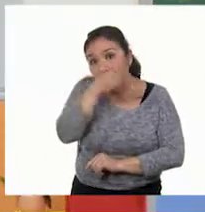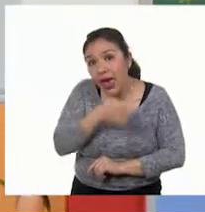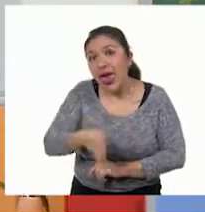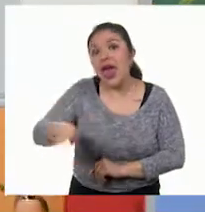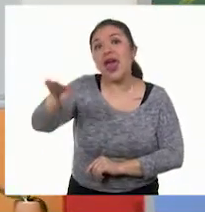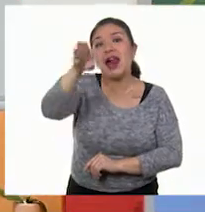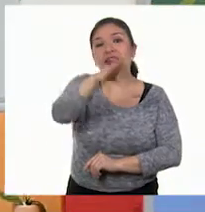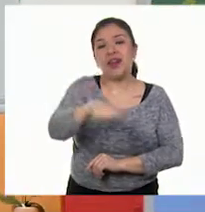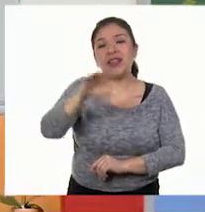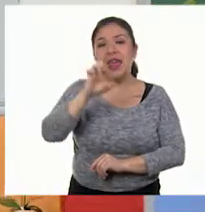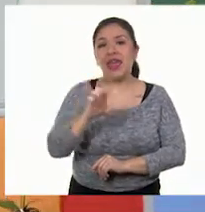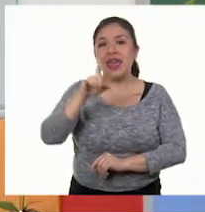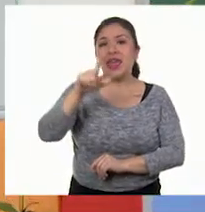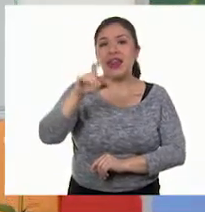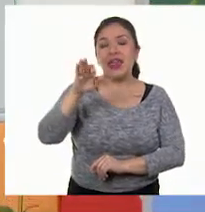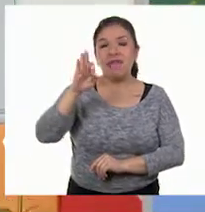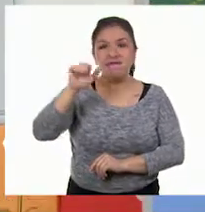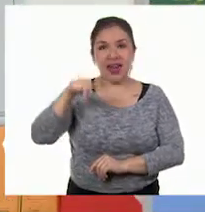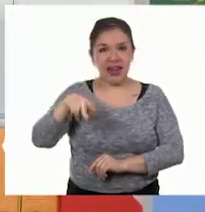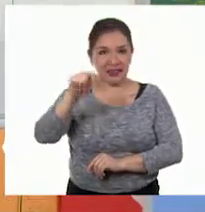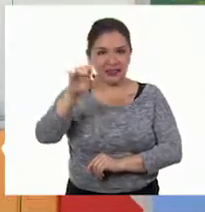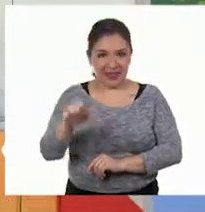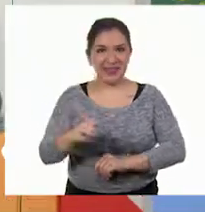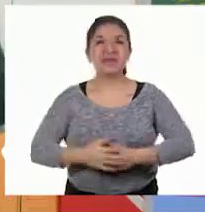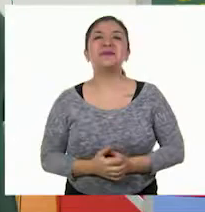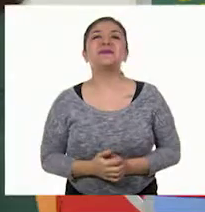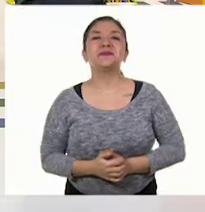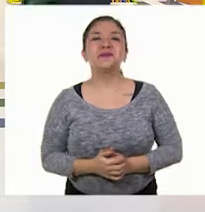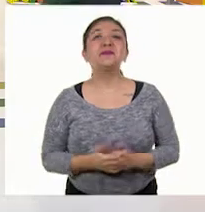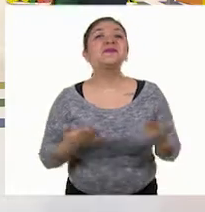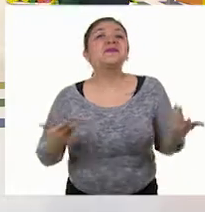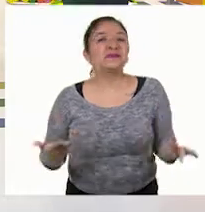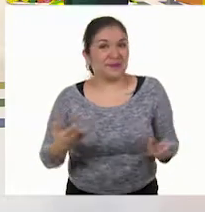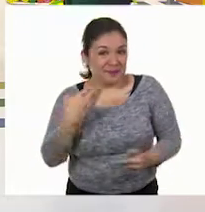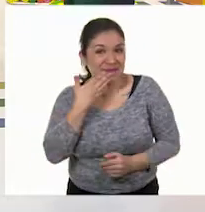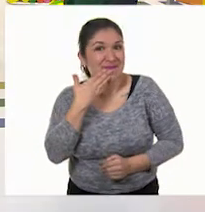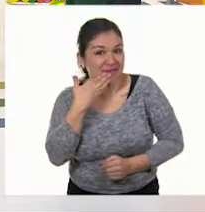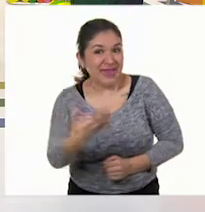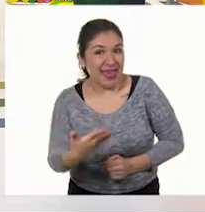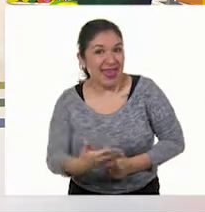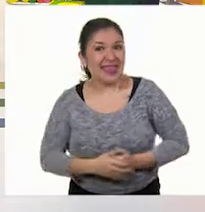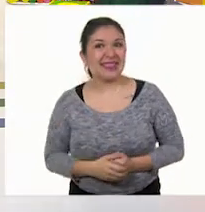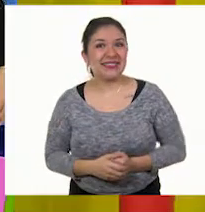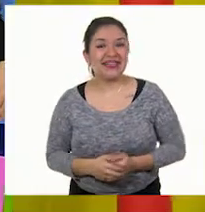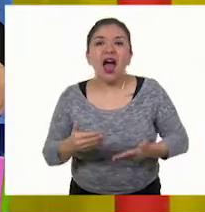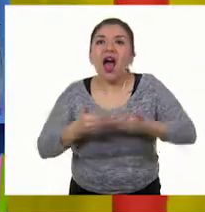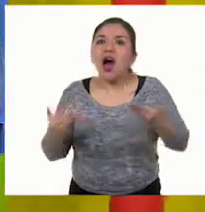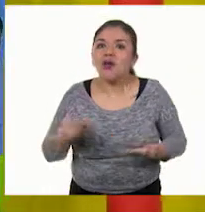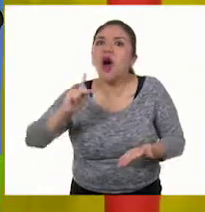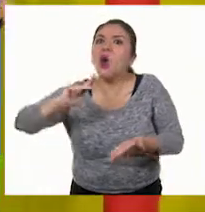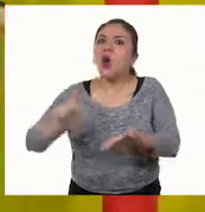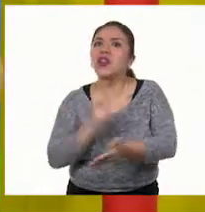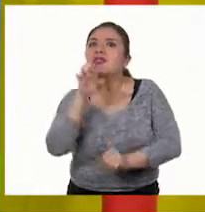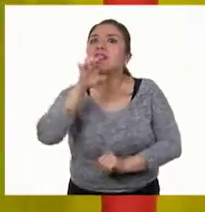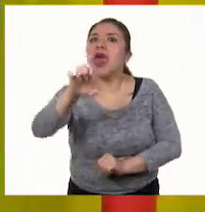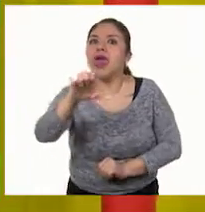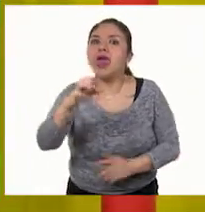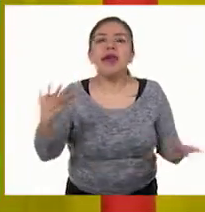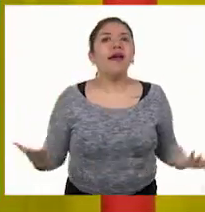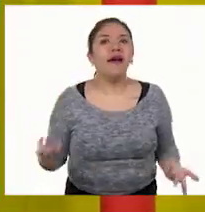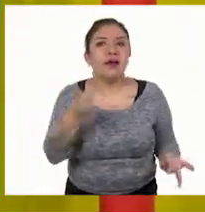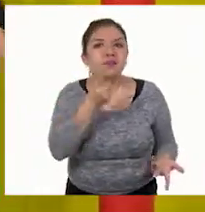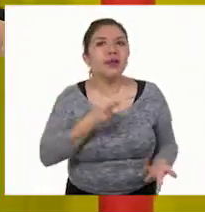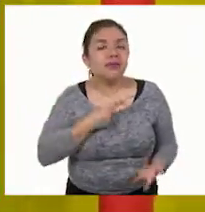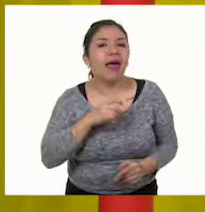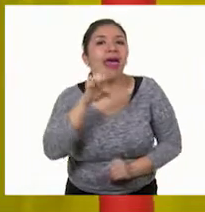elefante. Fante. Ajá. ¿Qué tal, Muy bien. Ay, ahí hay otra E, a ver si se saben otra con E. Sí, es